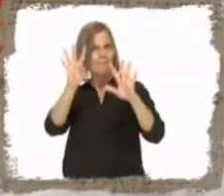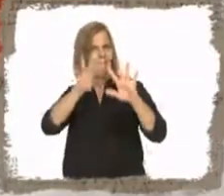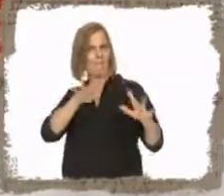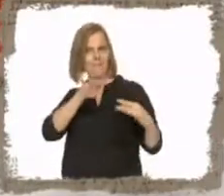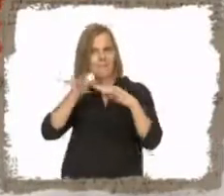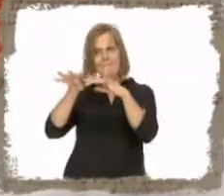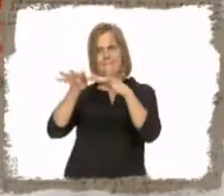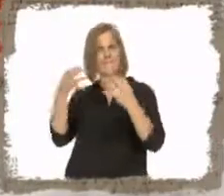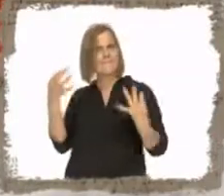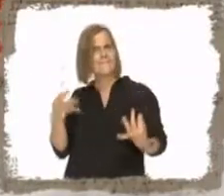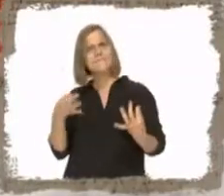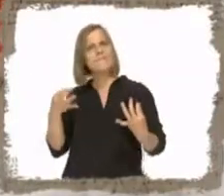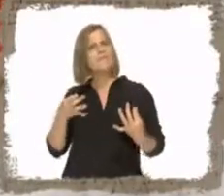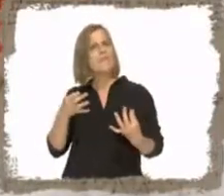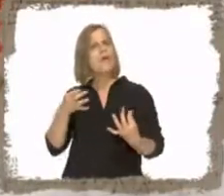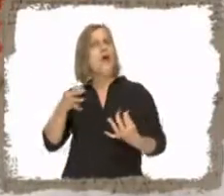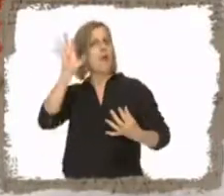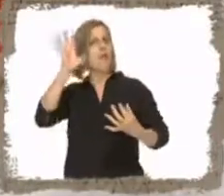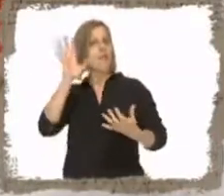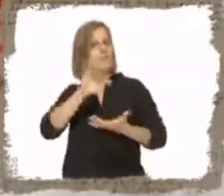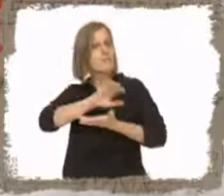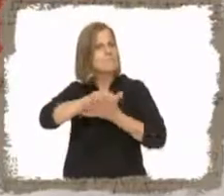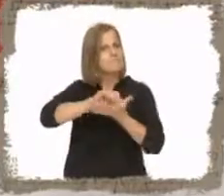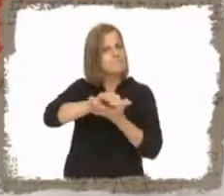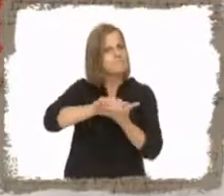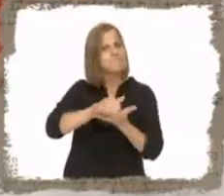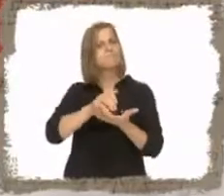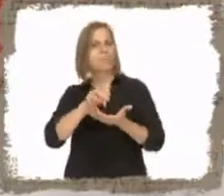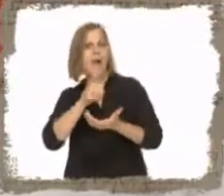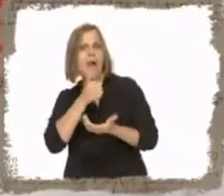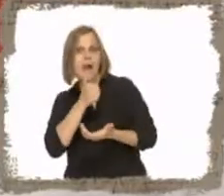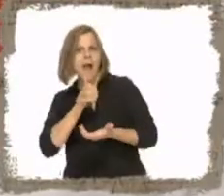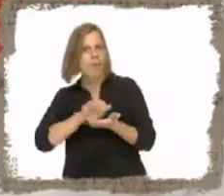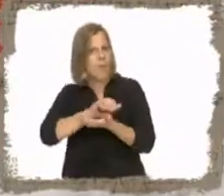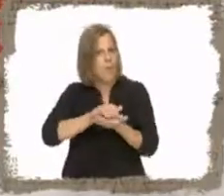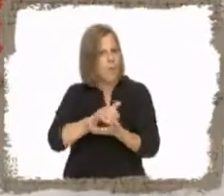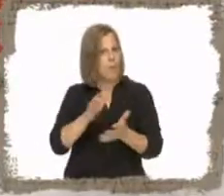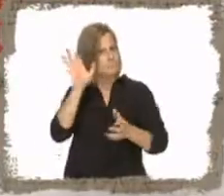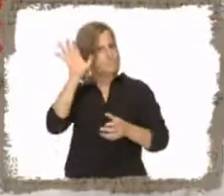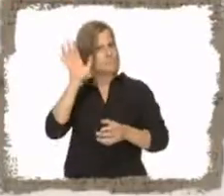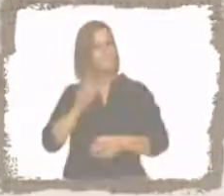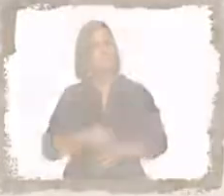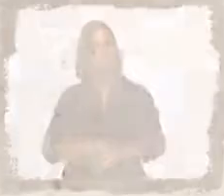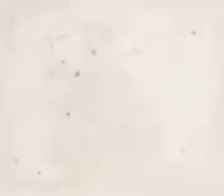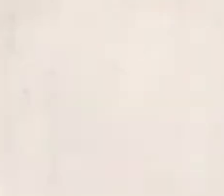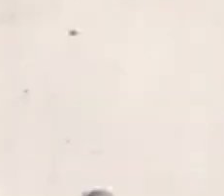obra terminada. Recordá lavarte las manos con mucha agua y mucho jabón.